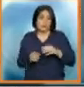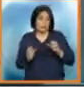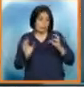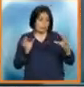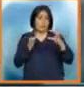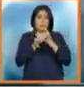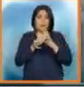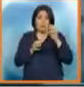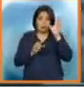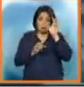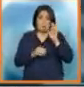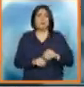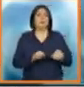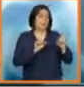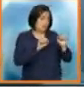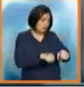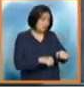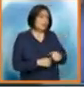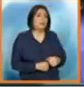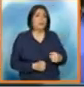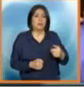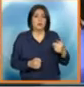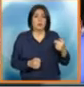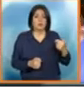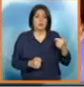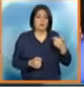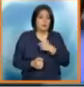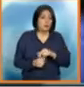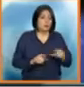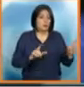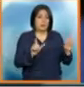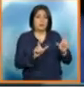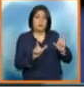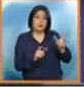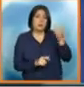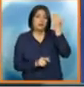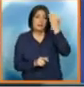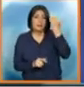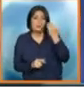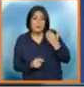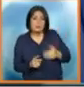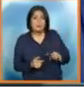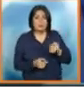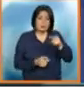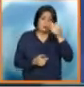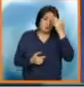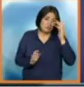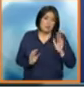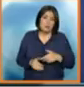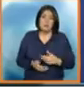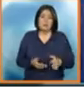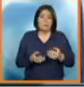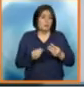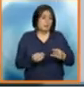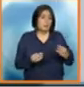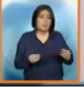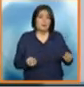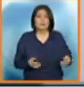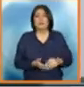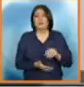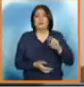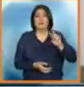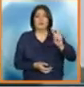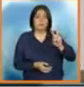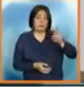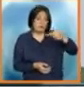acá. Exacto, nosotros hemos uso de televisores antiguos, que ya antes ustedes saben, todo material educativo era en VHS,